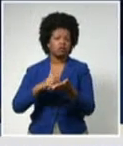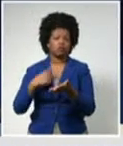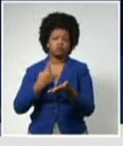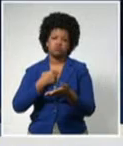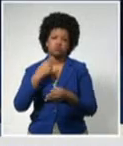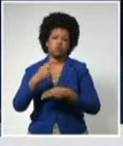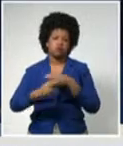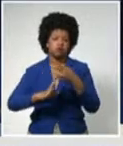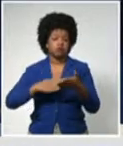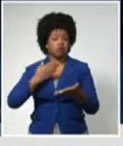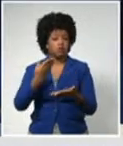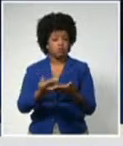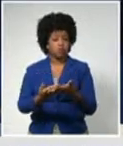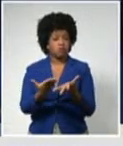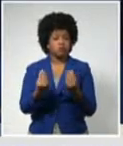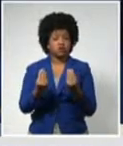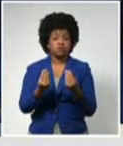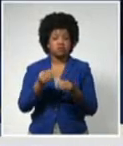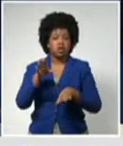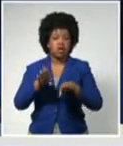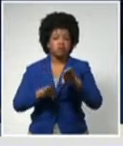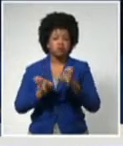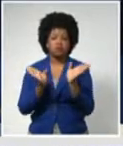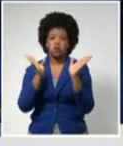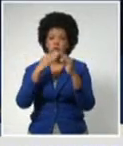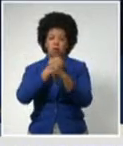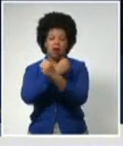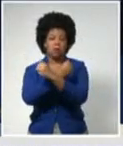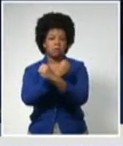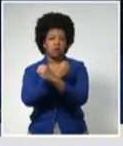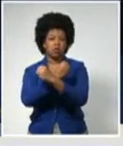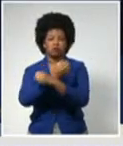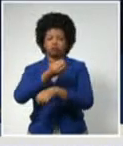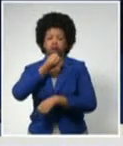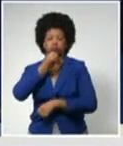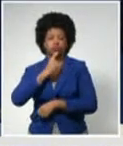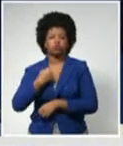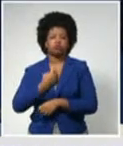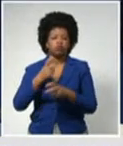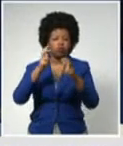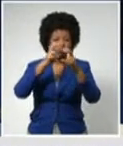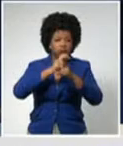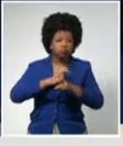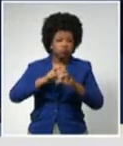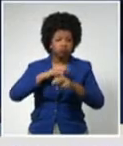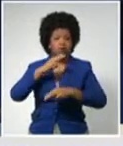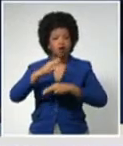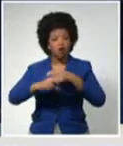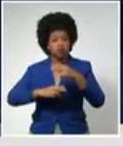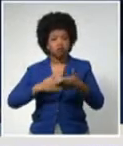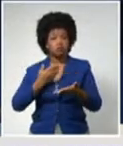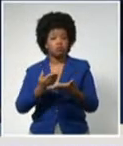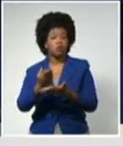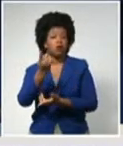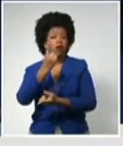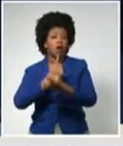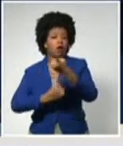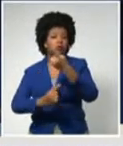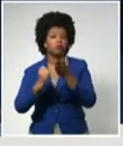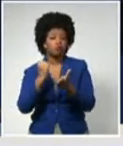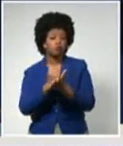veces ni ha tenido un riesgo determinado, y es donde estamos encontrando algunos de los casos